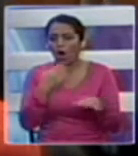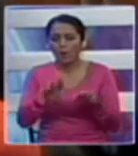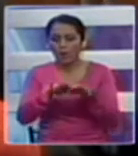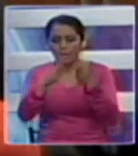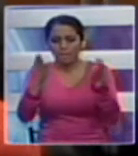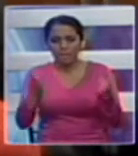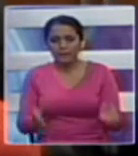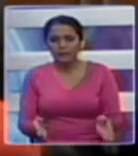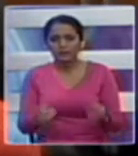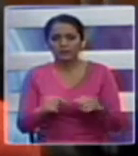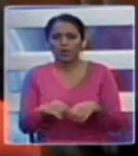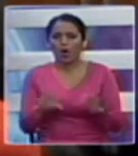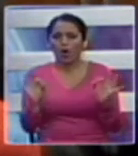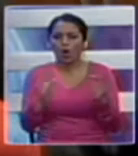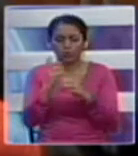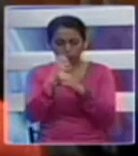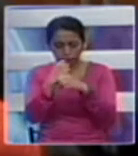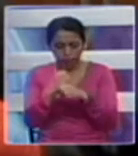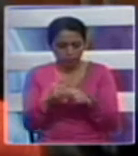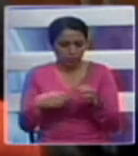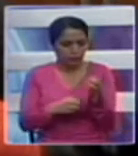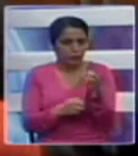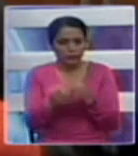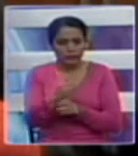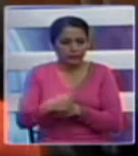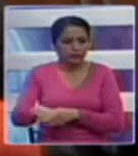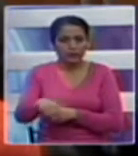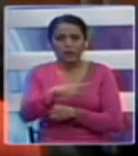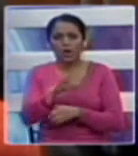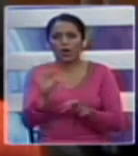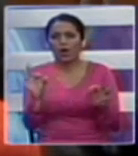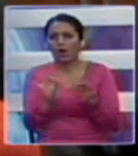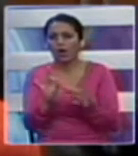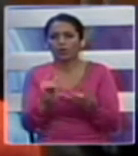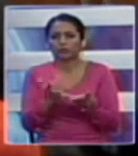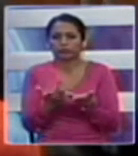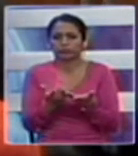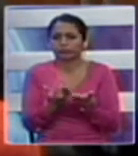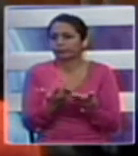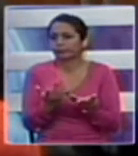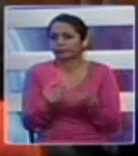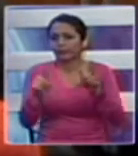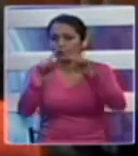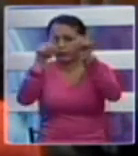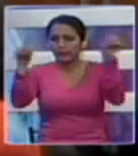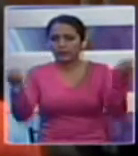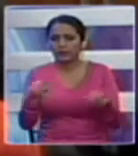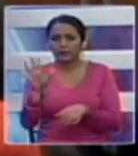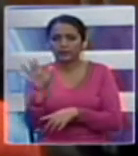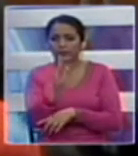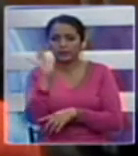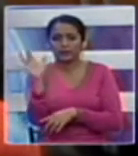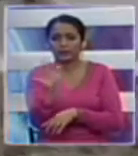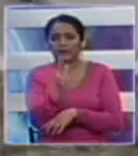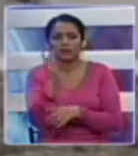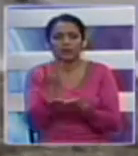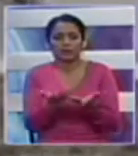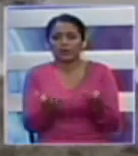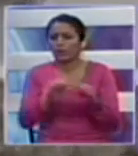lo que respecta a pantallas táctiles, escritorios, todo lo mobiliario está siendo transferido estos